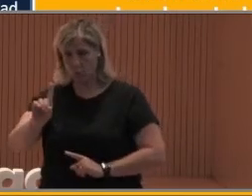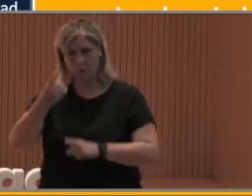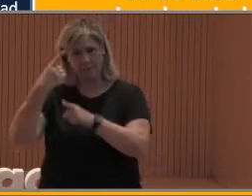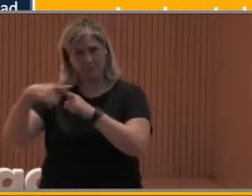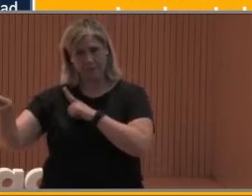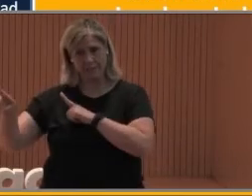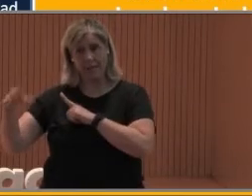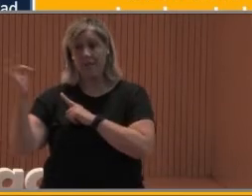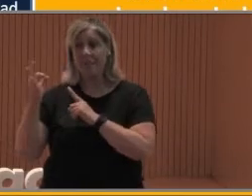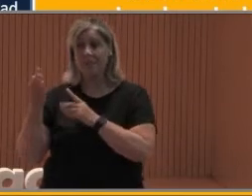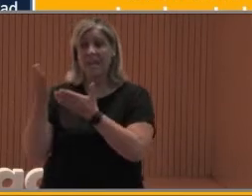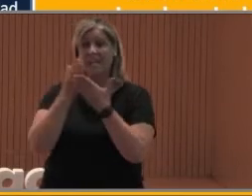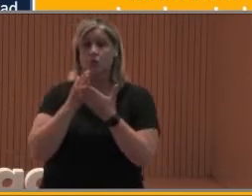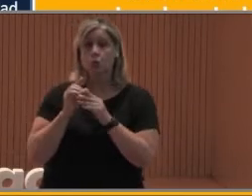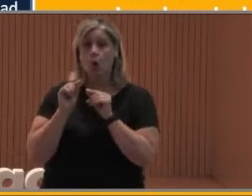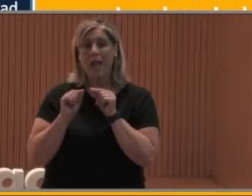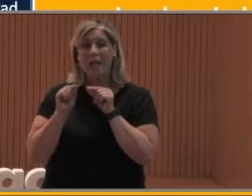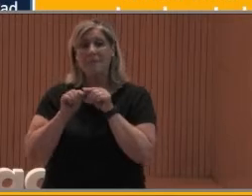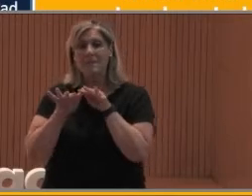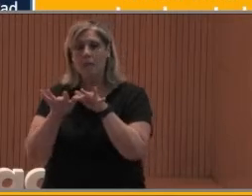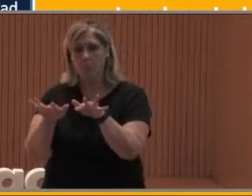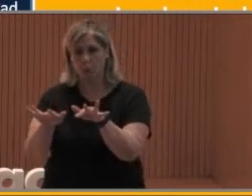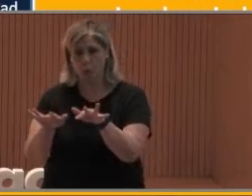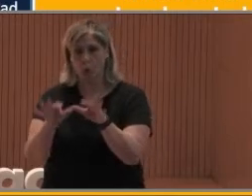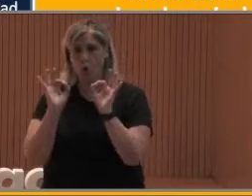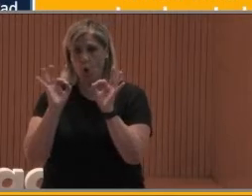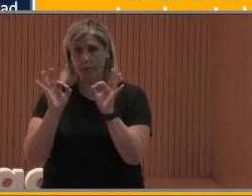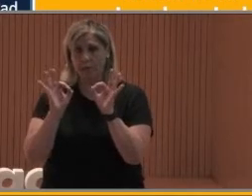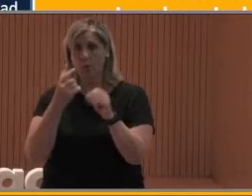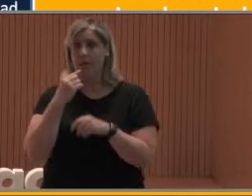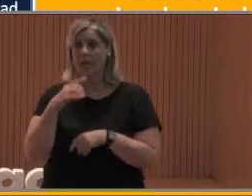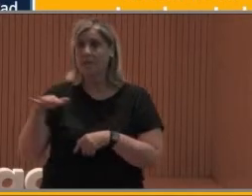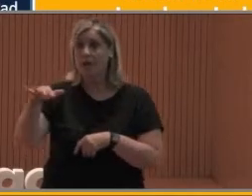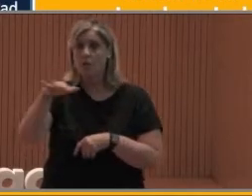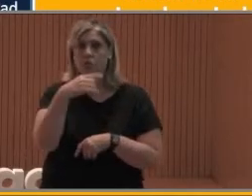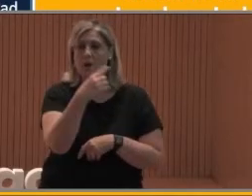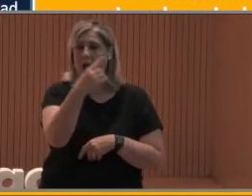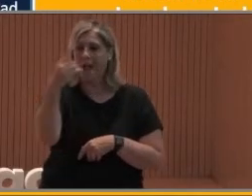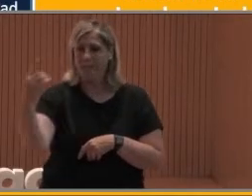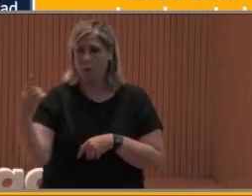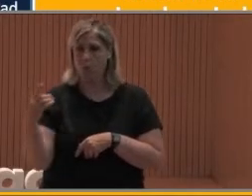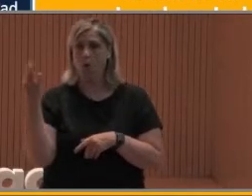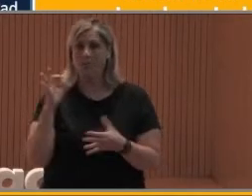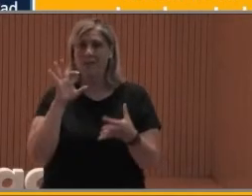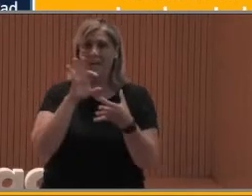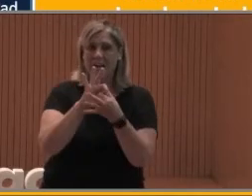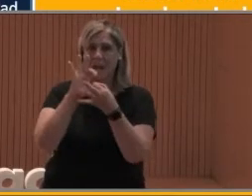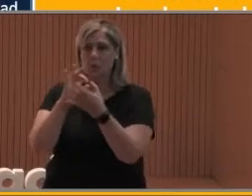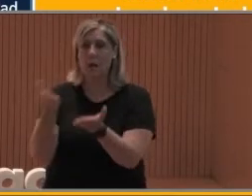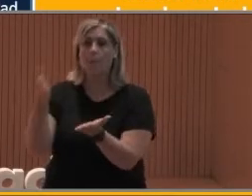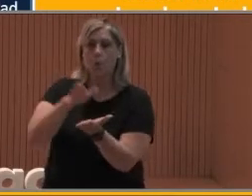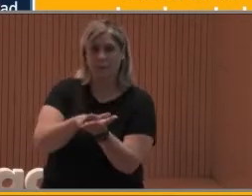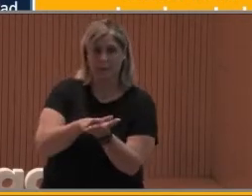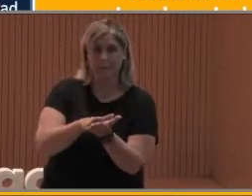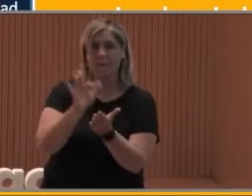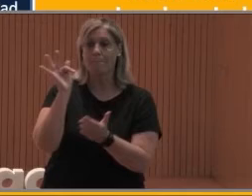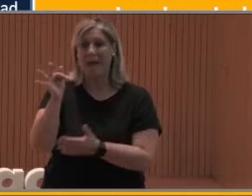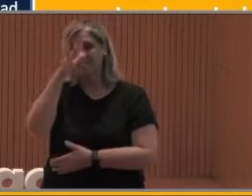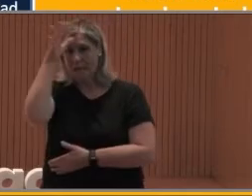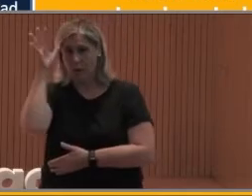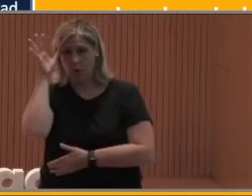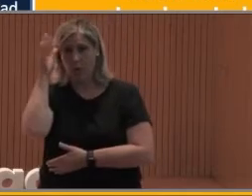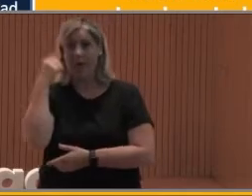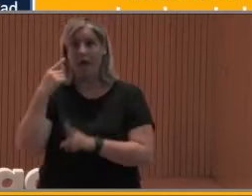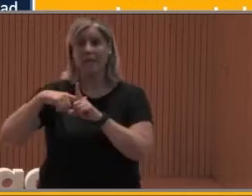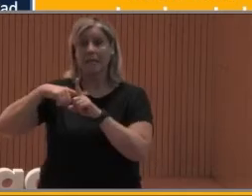que hacer estudios epidemiológicos concretos que nos dicen en cada lugar, haciendo relaciones entre mortalidad y calor, cuál es la